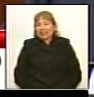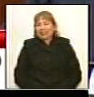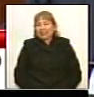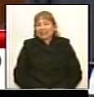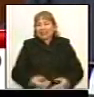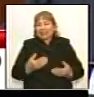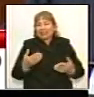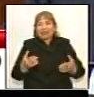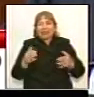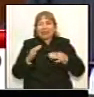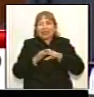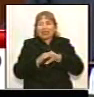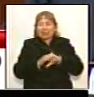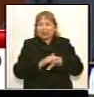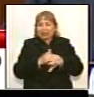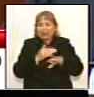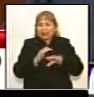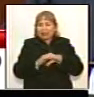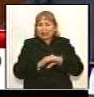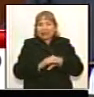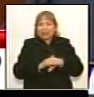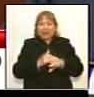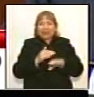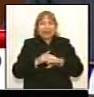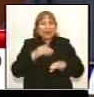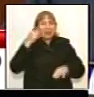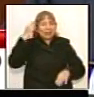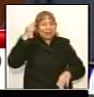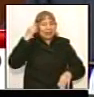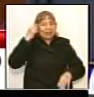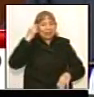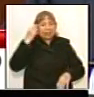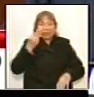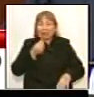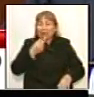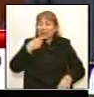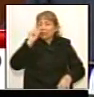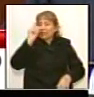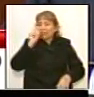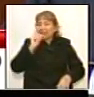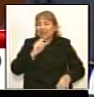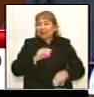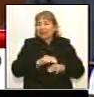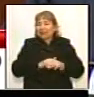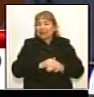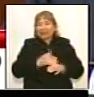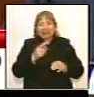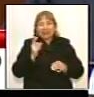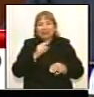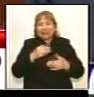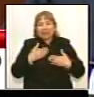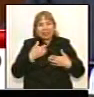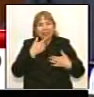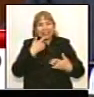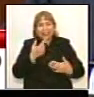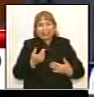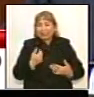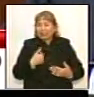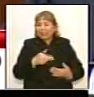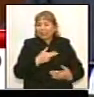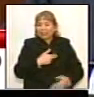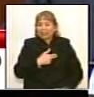lo va a adular. Al político que roba mucho, lo van a adular. Eso no puede ser, presidente.